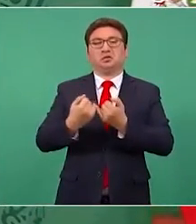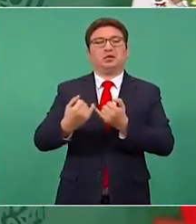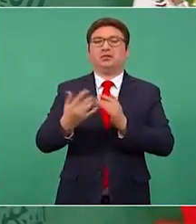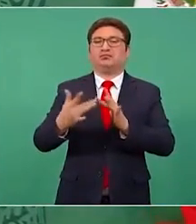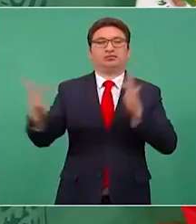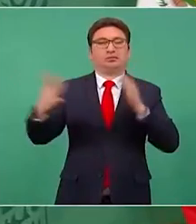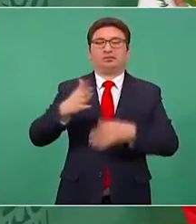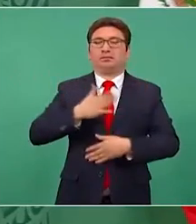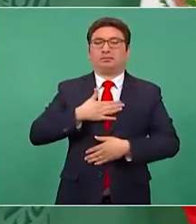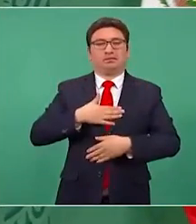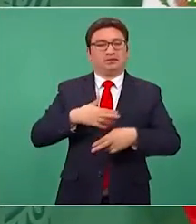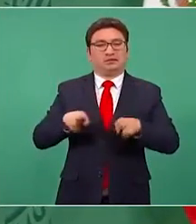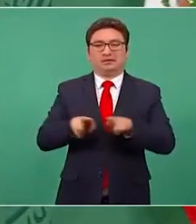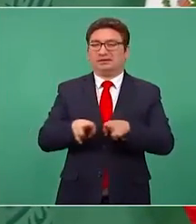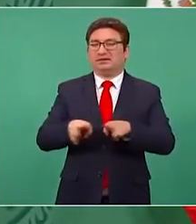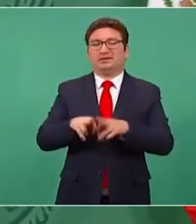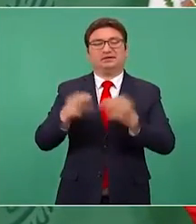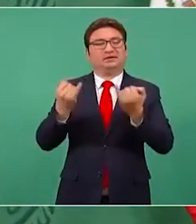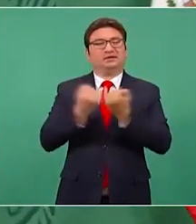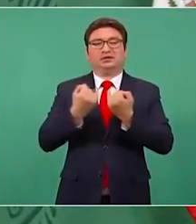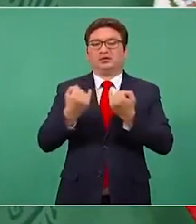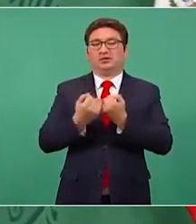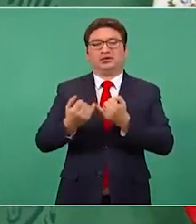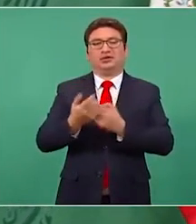mis nietos van a ser